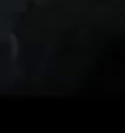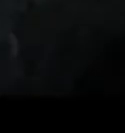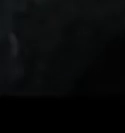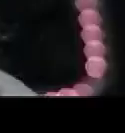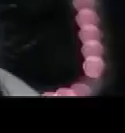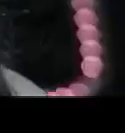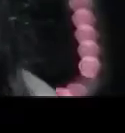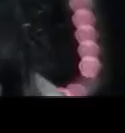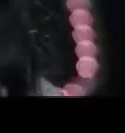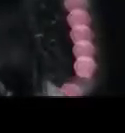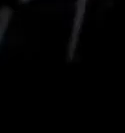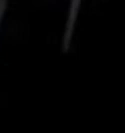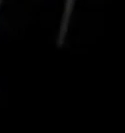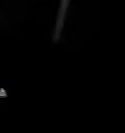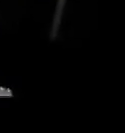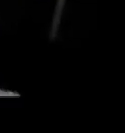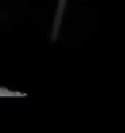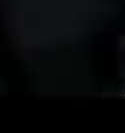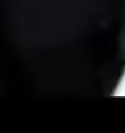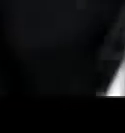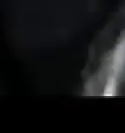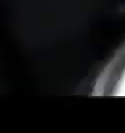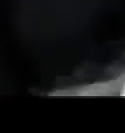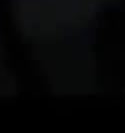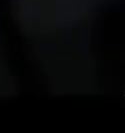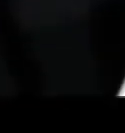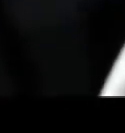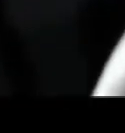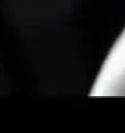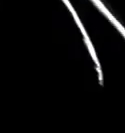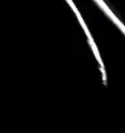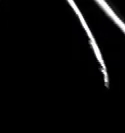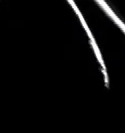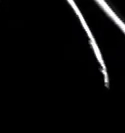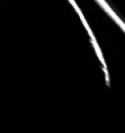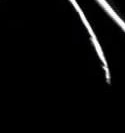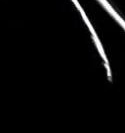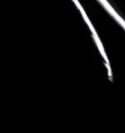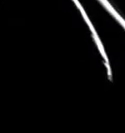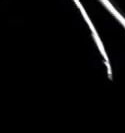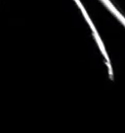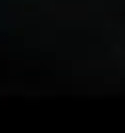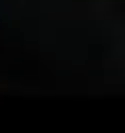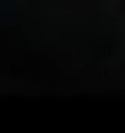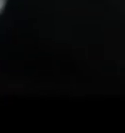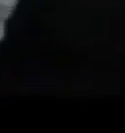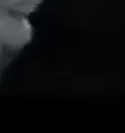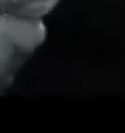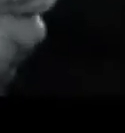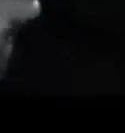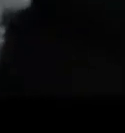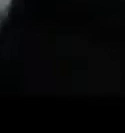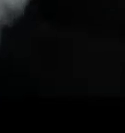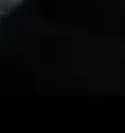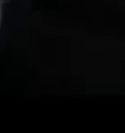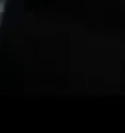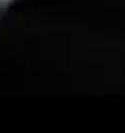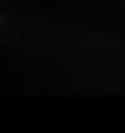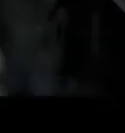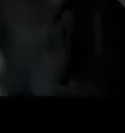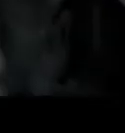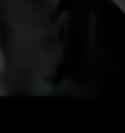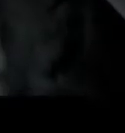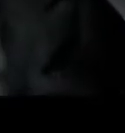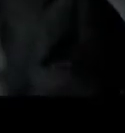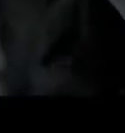Ocupamos un fierro, mae. ¿Una pistola? ¿A quién van a matar? César necesita una pistola. ¿Pero dónde vas a sacar un chopo, mae? ¿No quiere que le traiga un cafecito con leche, el